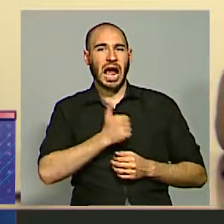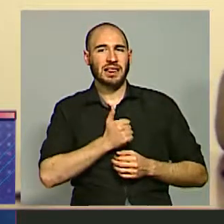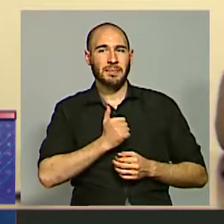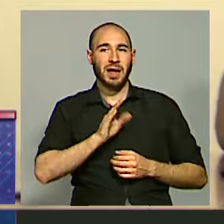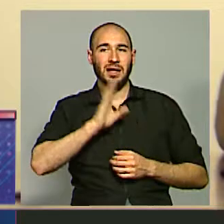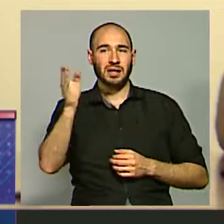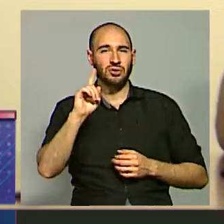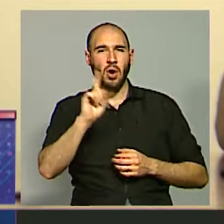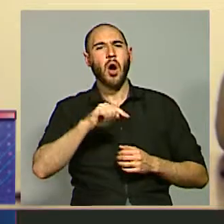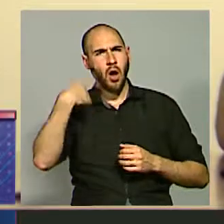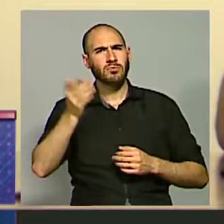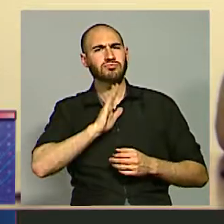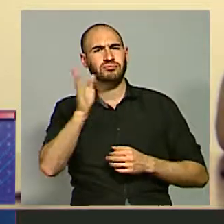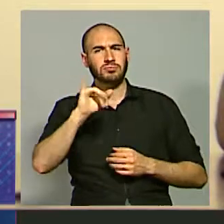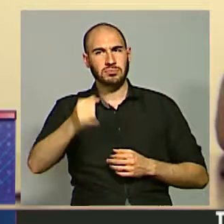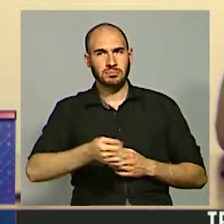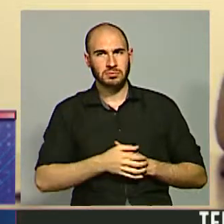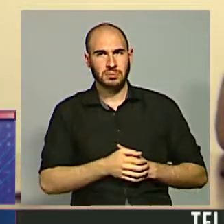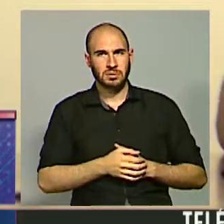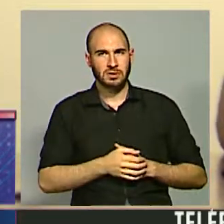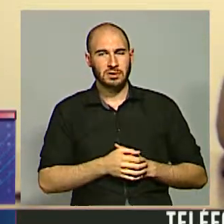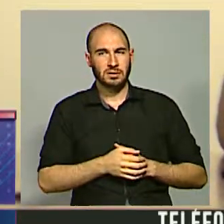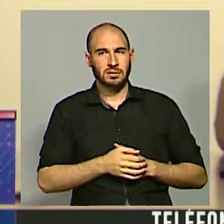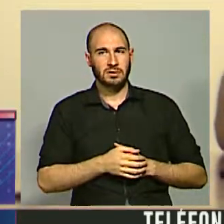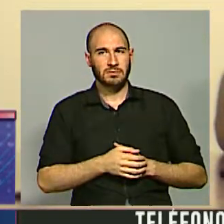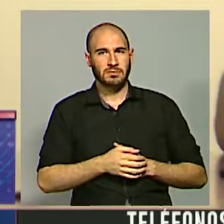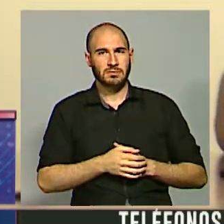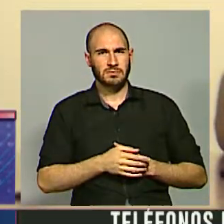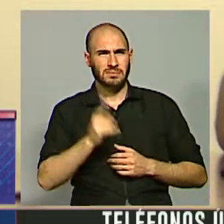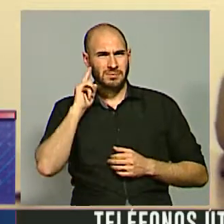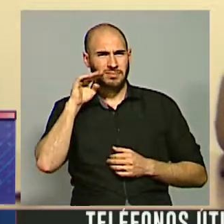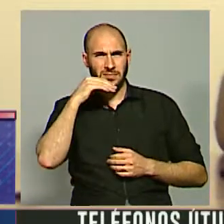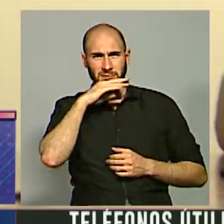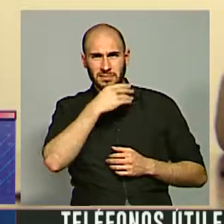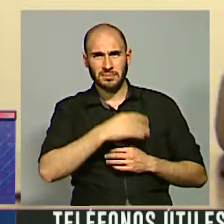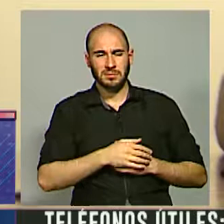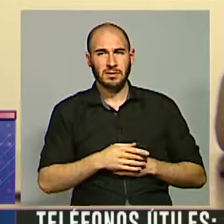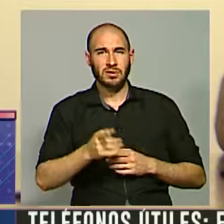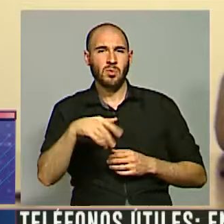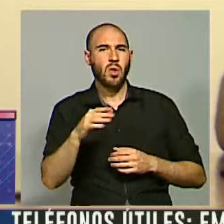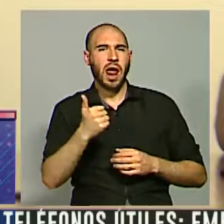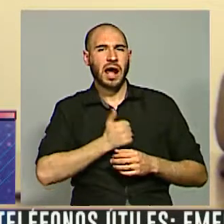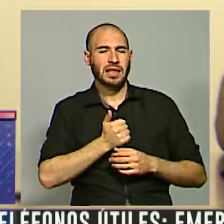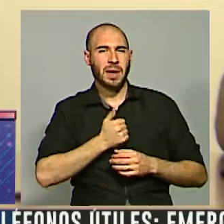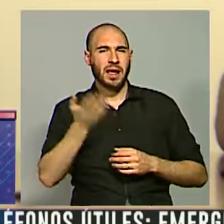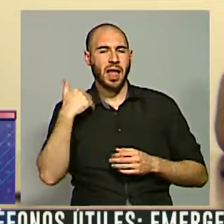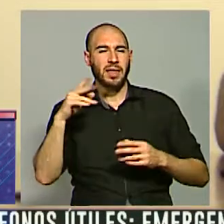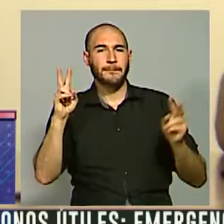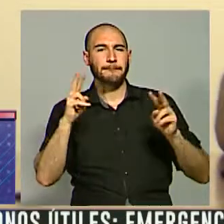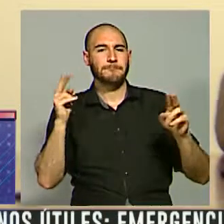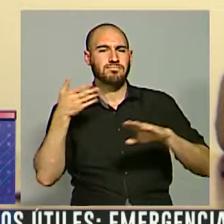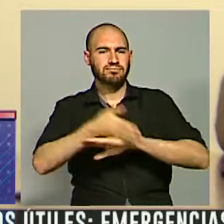que han ido otros a Catamarca. Pobre, han ido despistados, porque cuando estaban en Catamarca estaban interviniendo el PJ, entonces no entendían